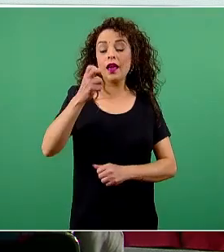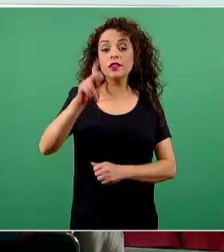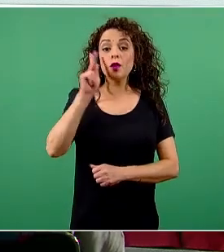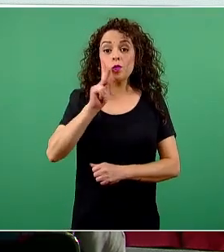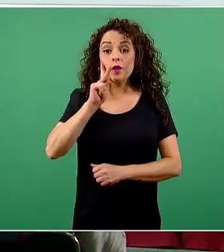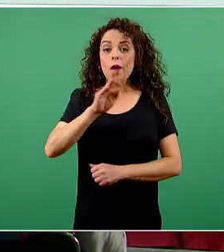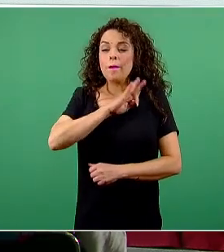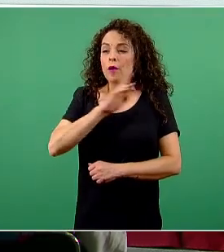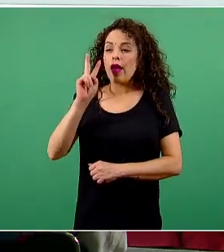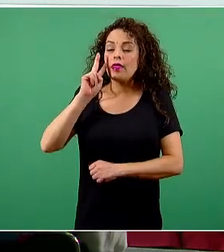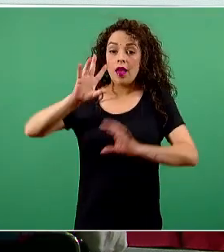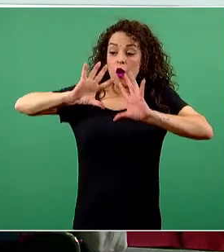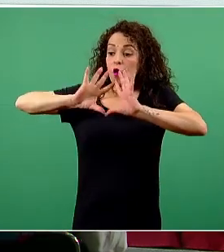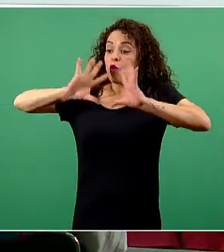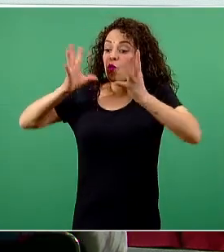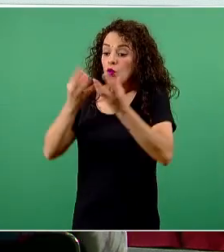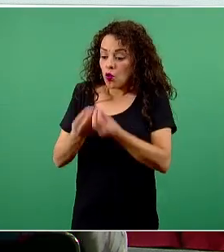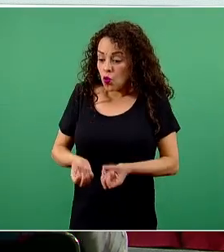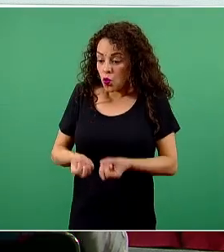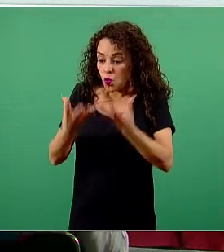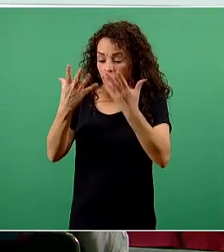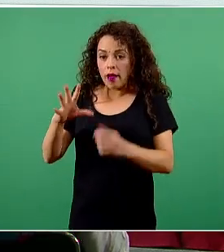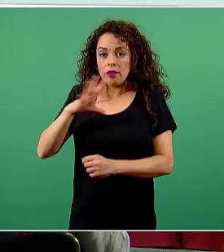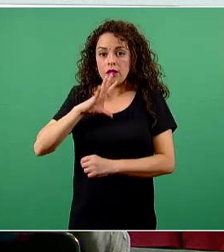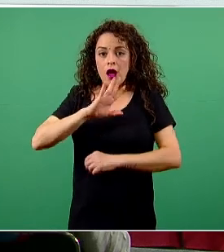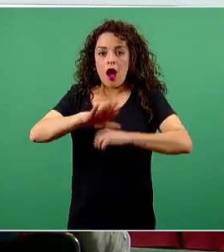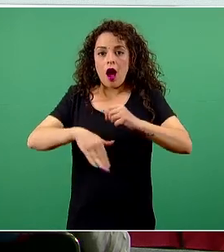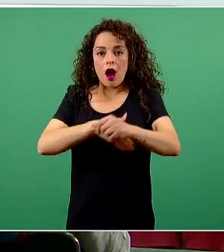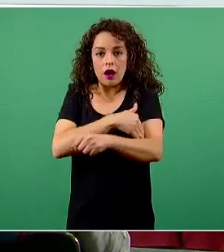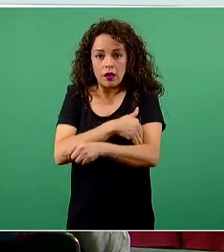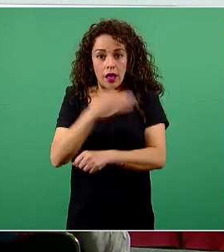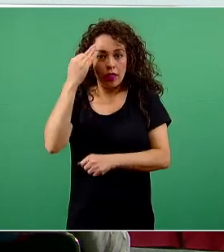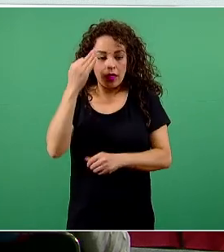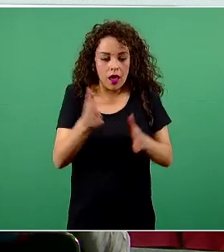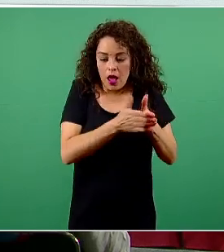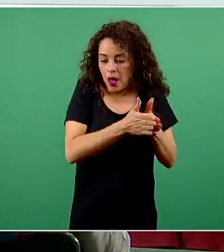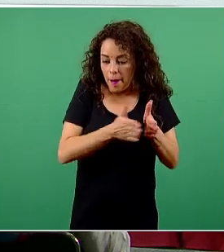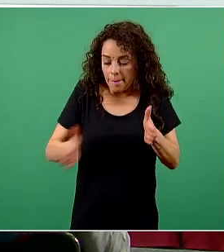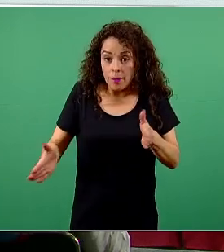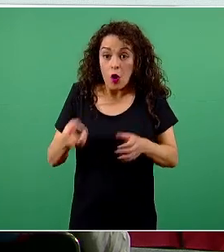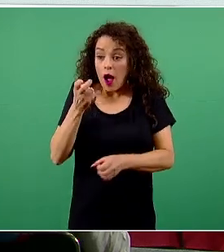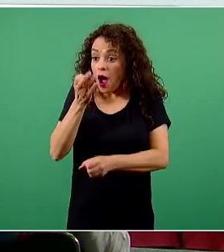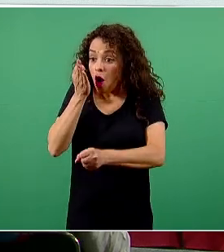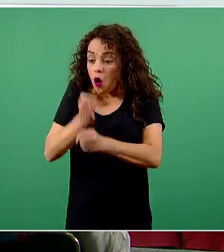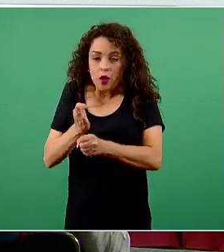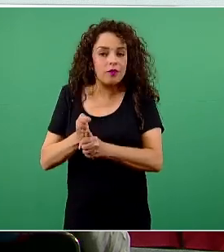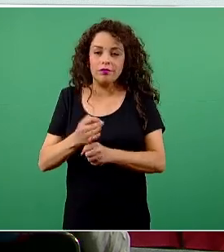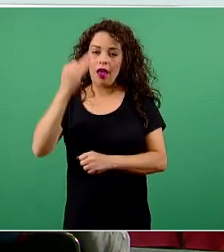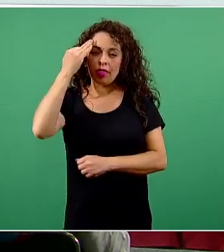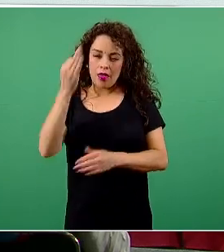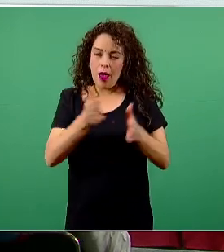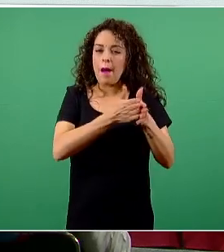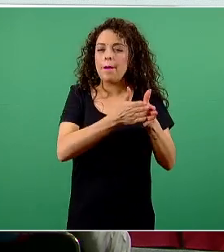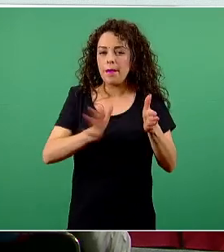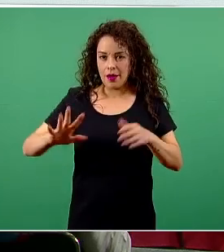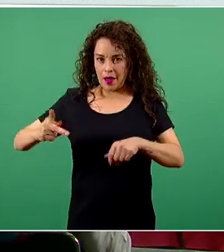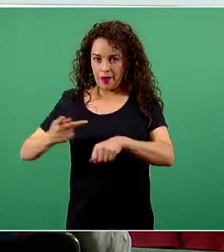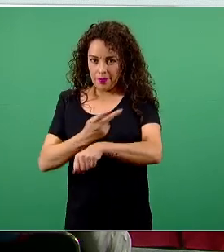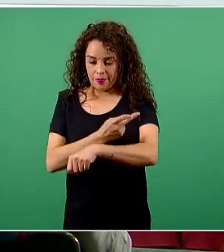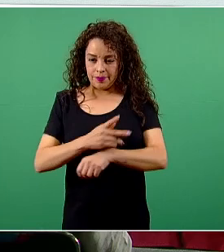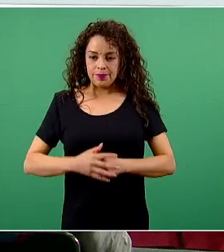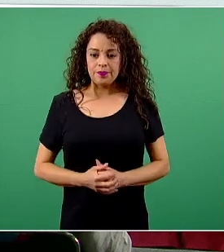o la infección acumulada a través del tiempo. No es en ese momento, sino es a través del tiempo. La que sigue, por favor. ¿Qué